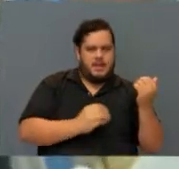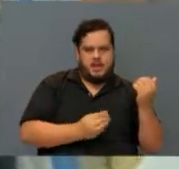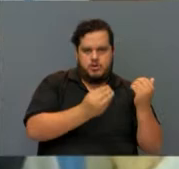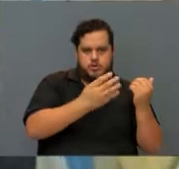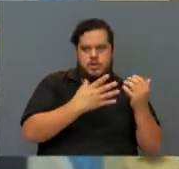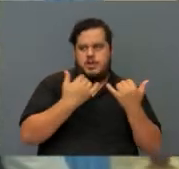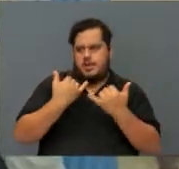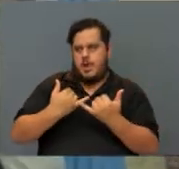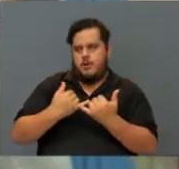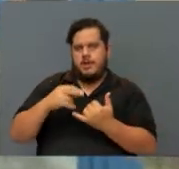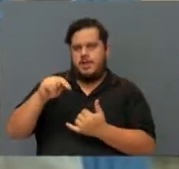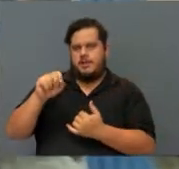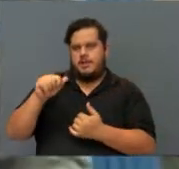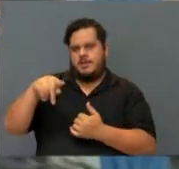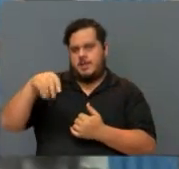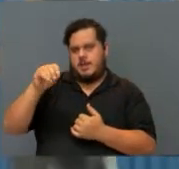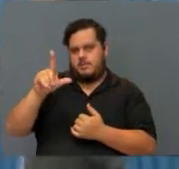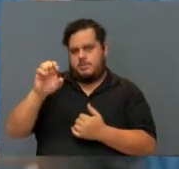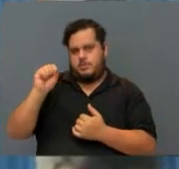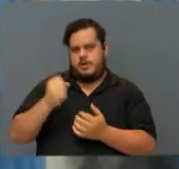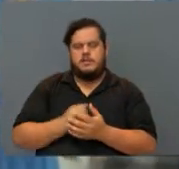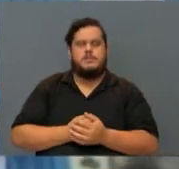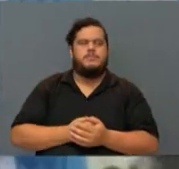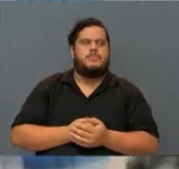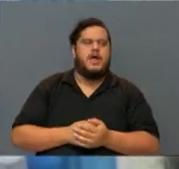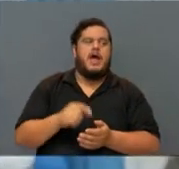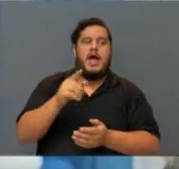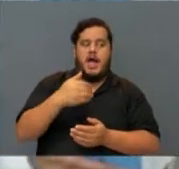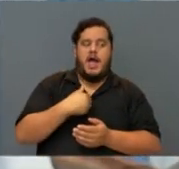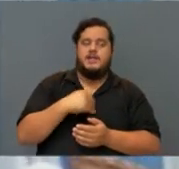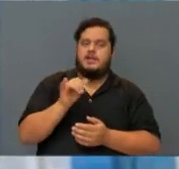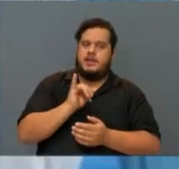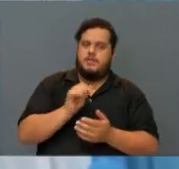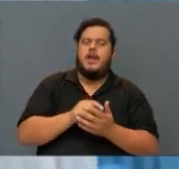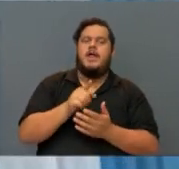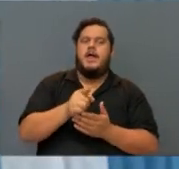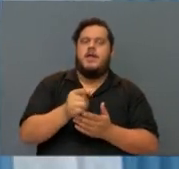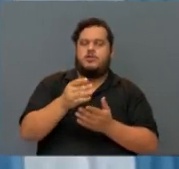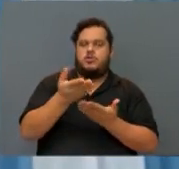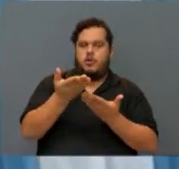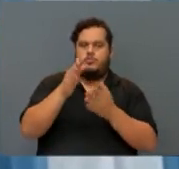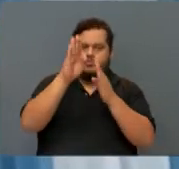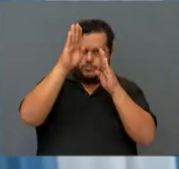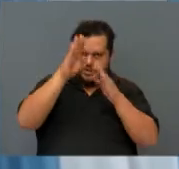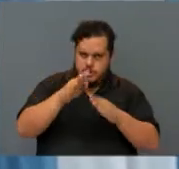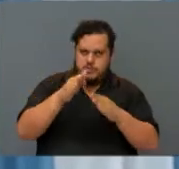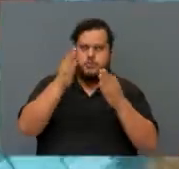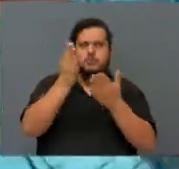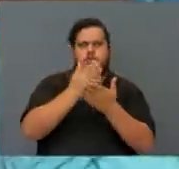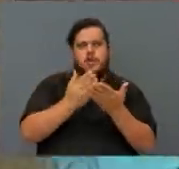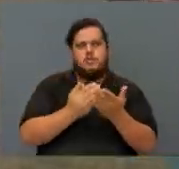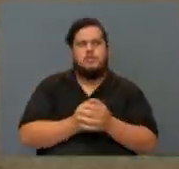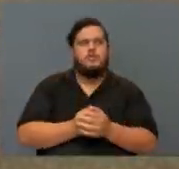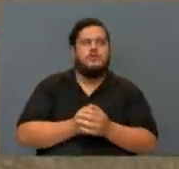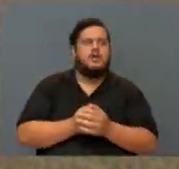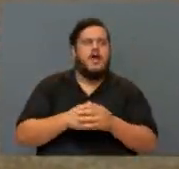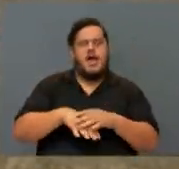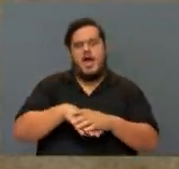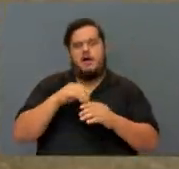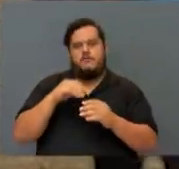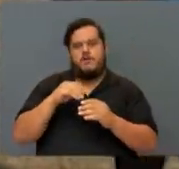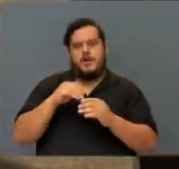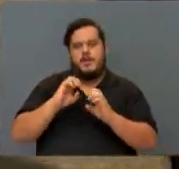nápoles y aquí tienen ustedes también esto era estos atributos algunos atributos en las afueras de la